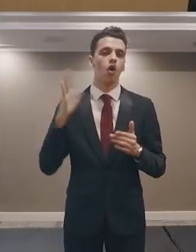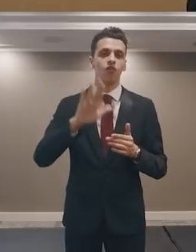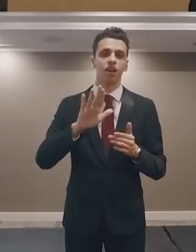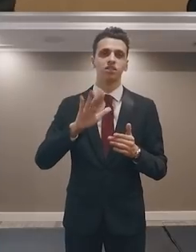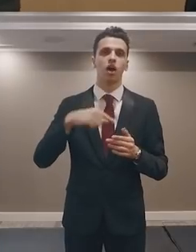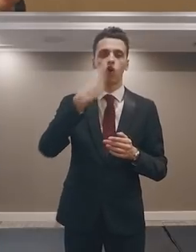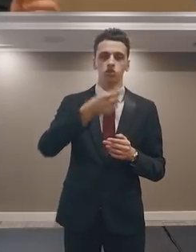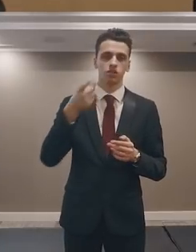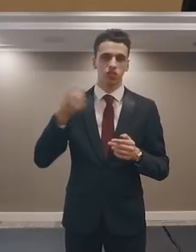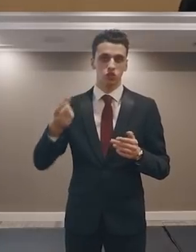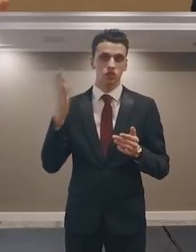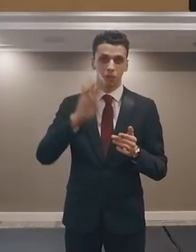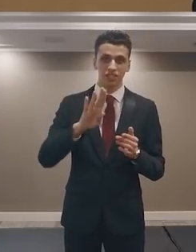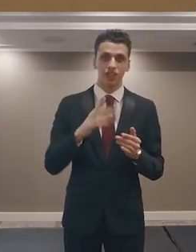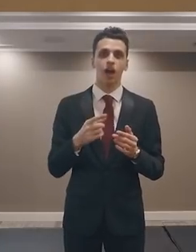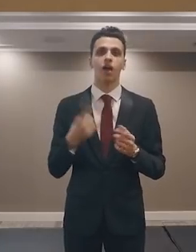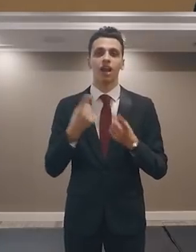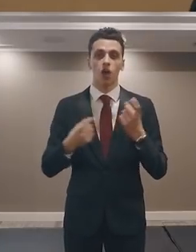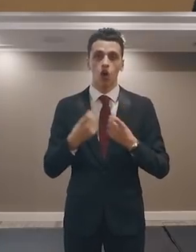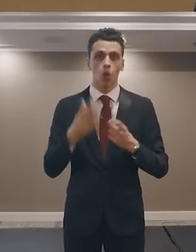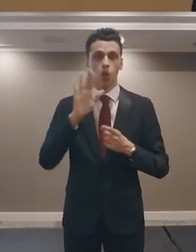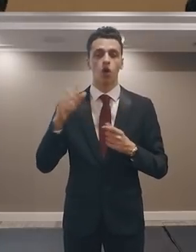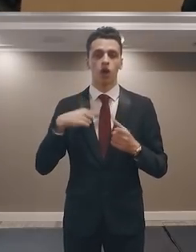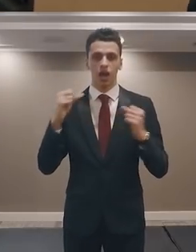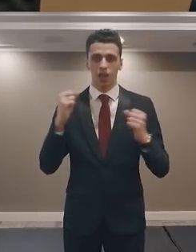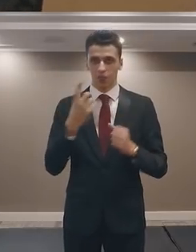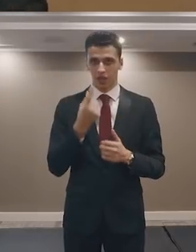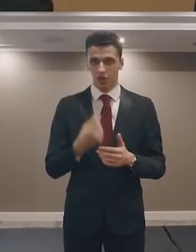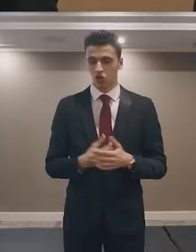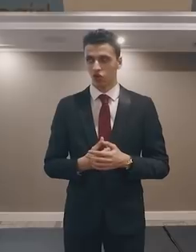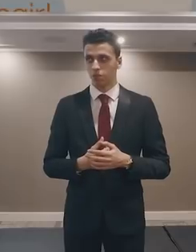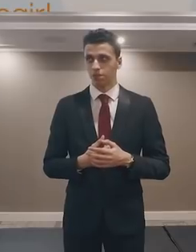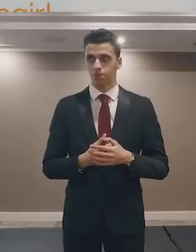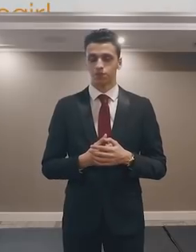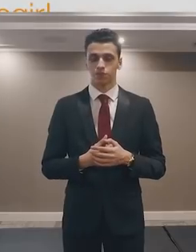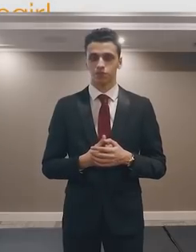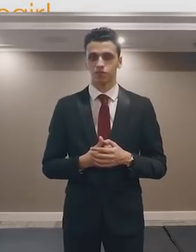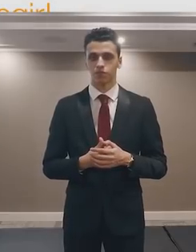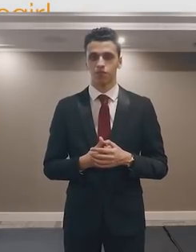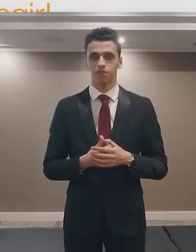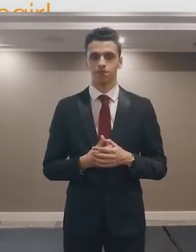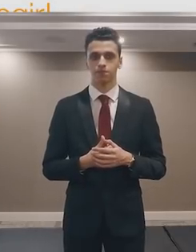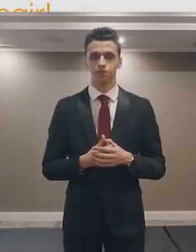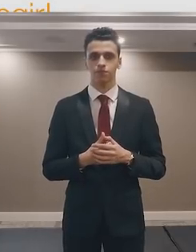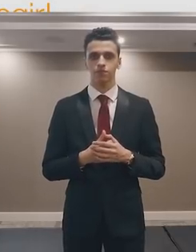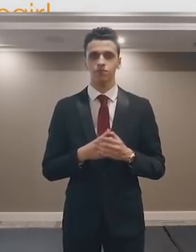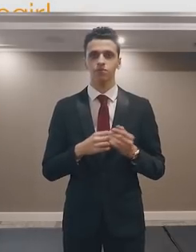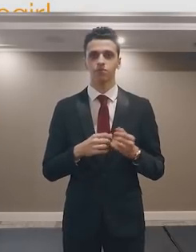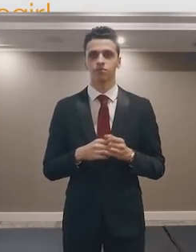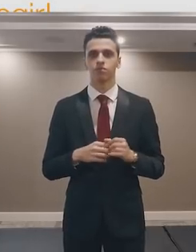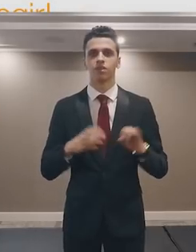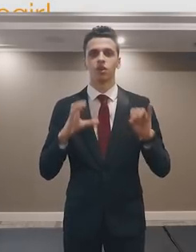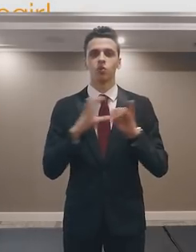seriedad hay que dedicarle esfuerzo hay que dedicarle tiempo luego entenderéis cómo nuestra membresía es muy sencilla e incluso si es como un gimnasio